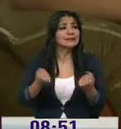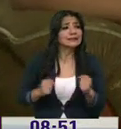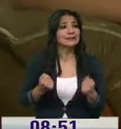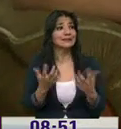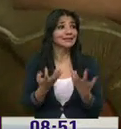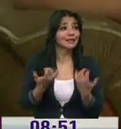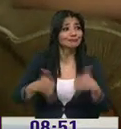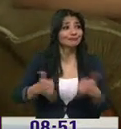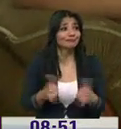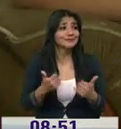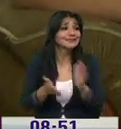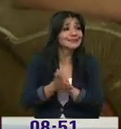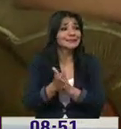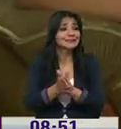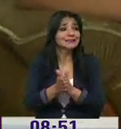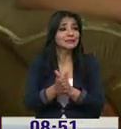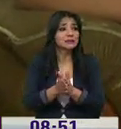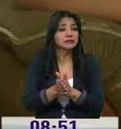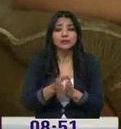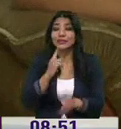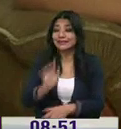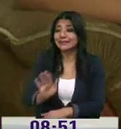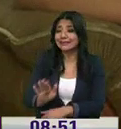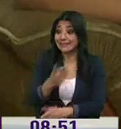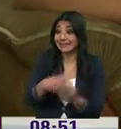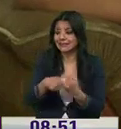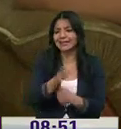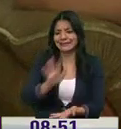amigos para salir a jugar. Le digo, ya viene.